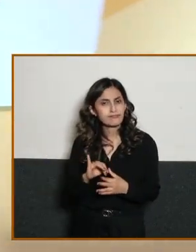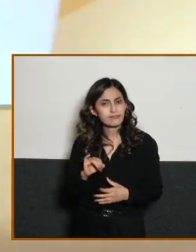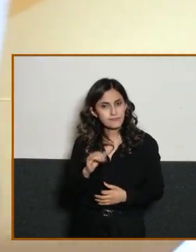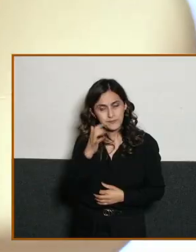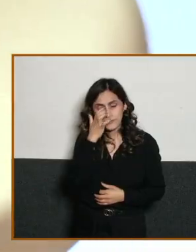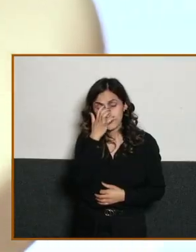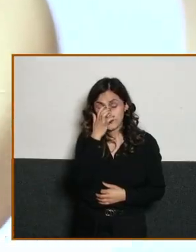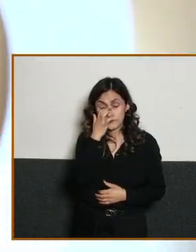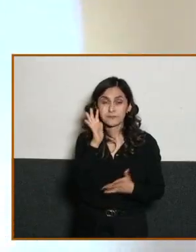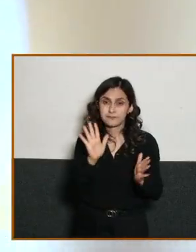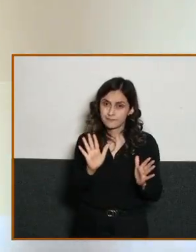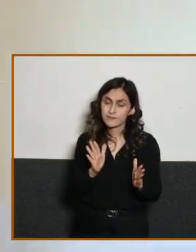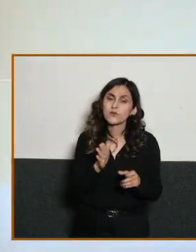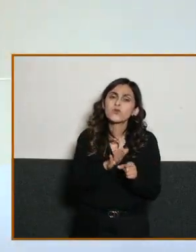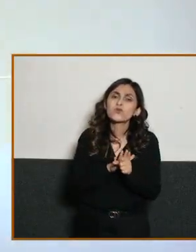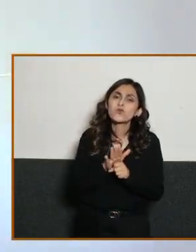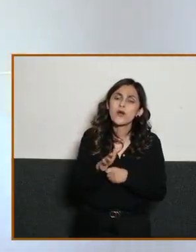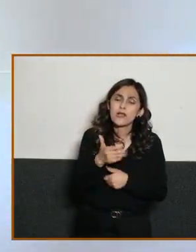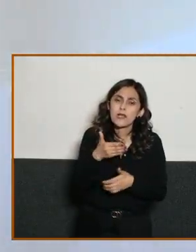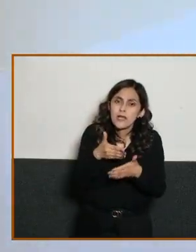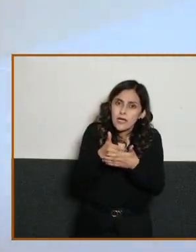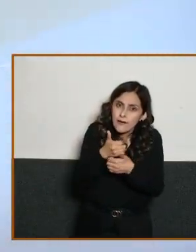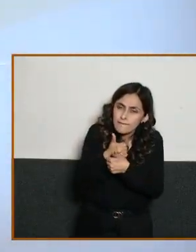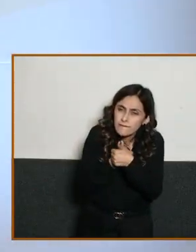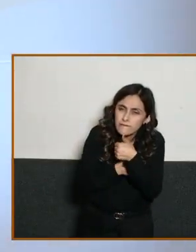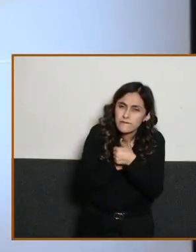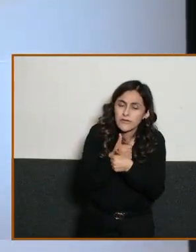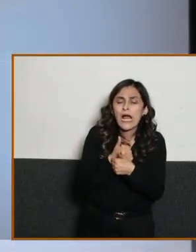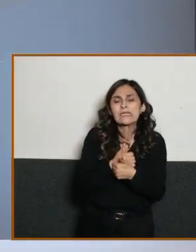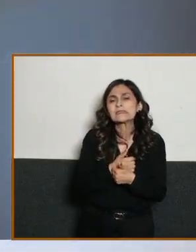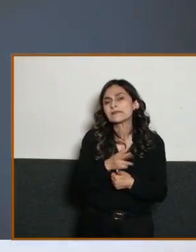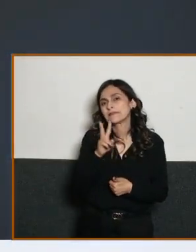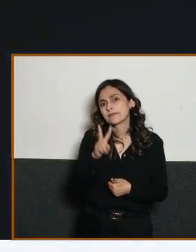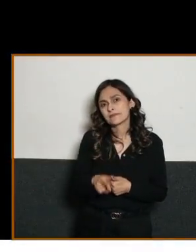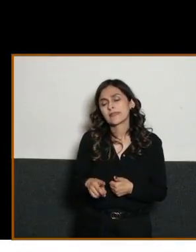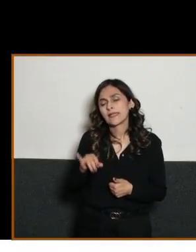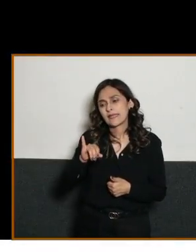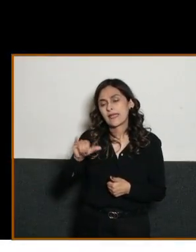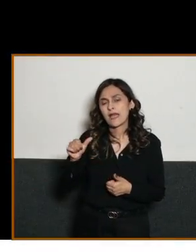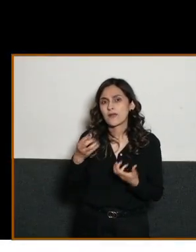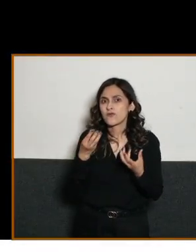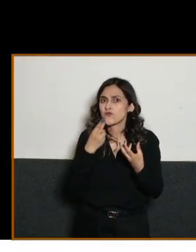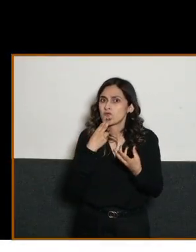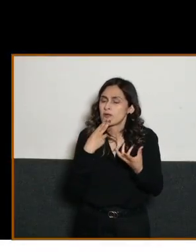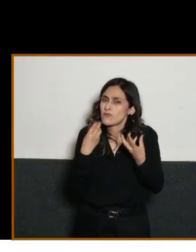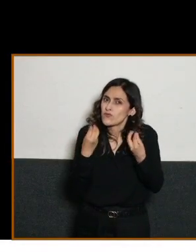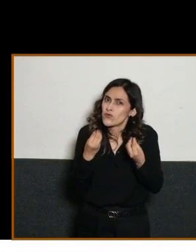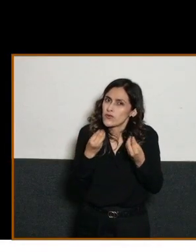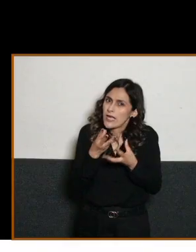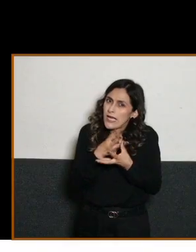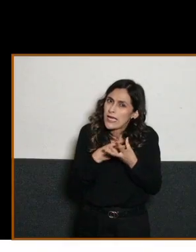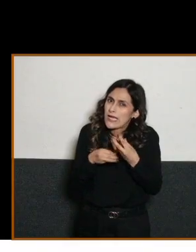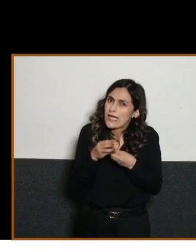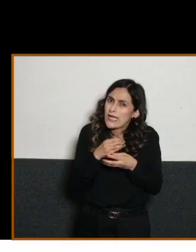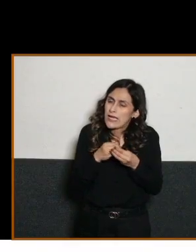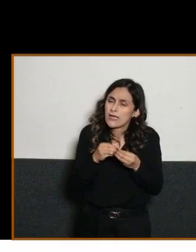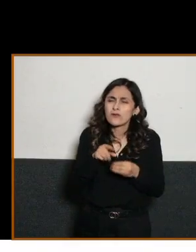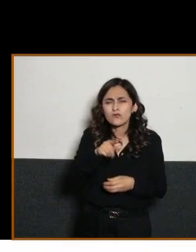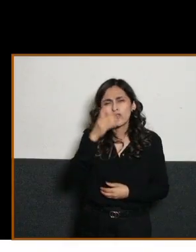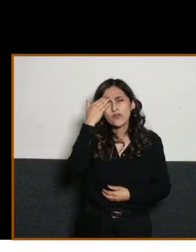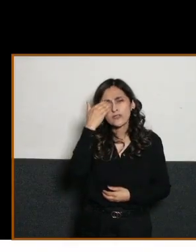Ahora, ¿cuáles son algunos retos? Pues consume muchísima energía, aunque este año alguien oyó hablar de